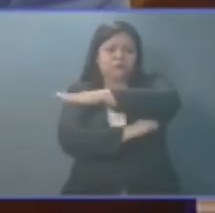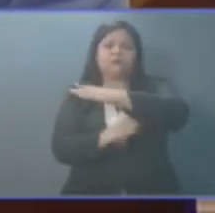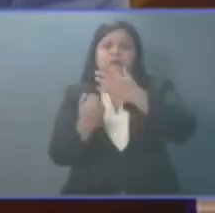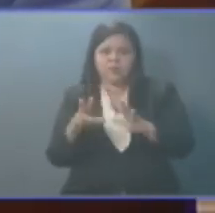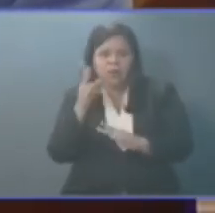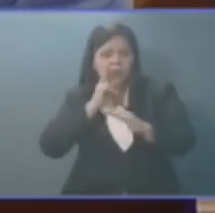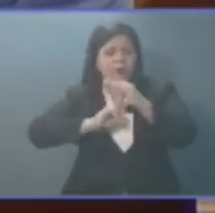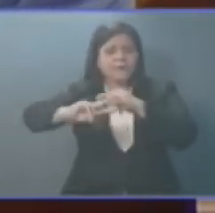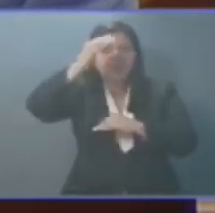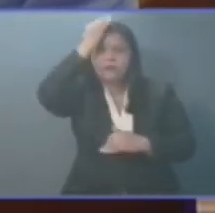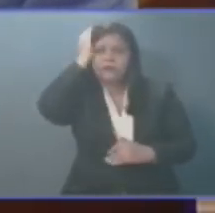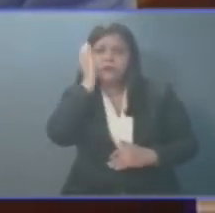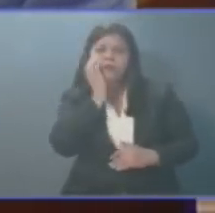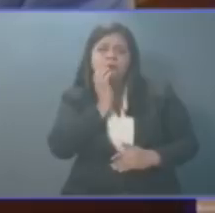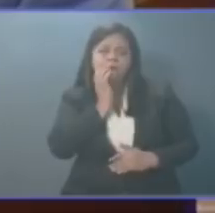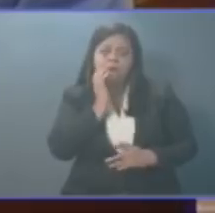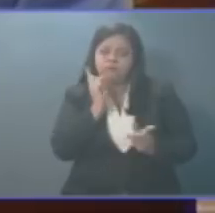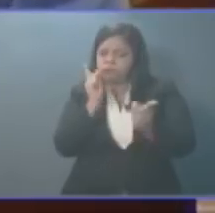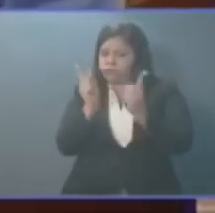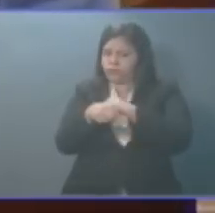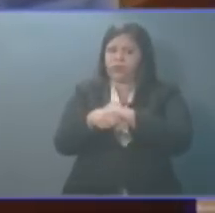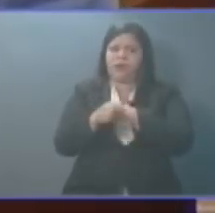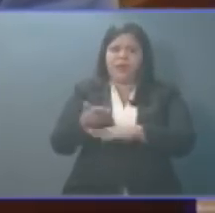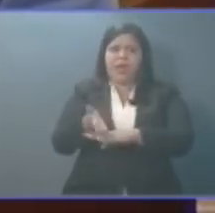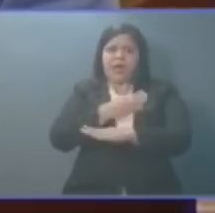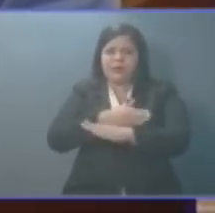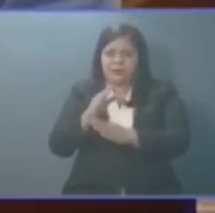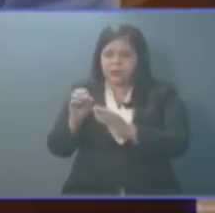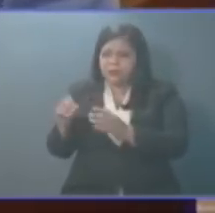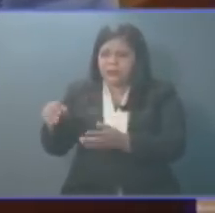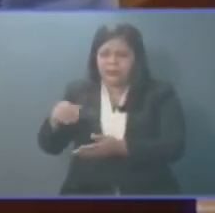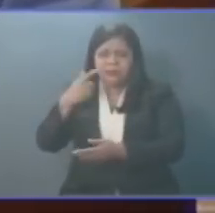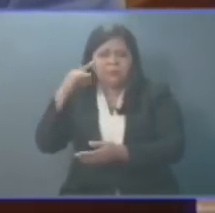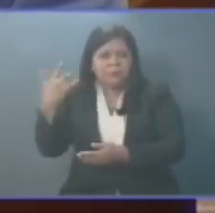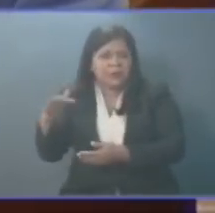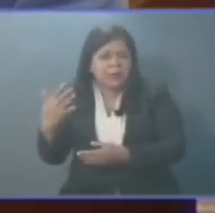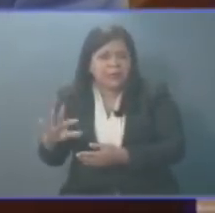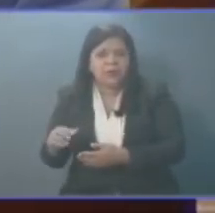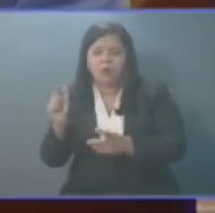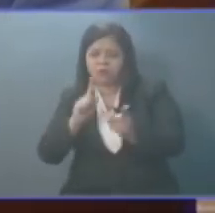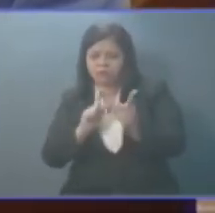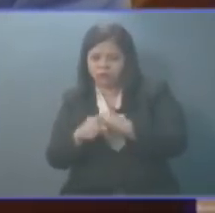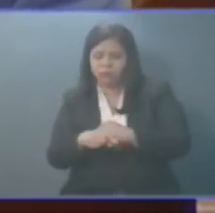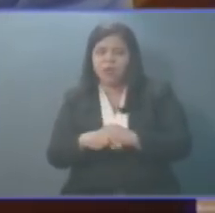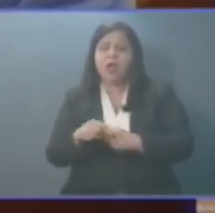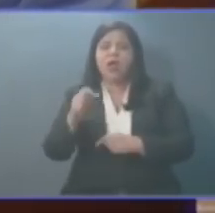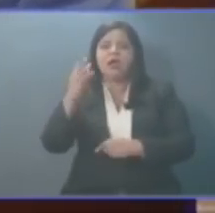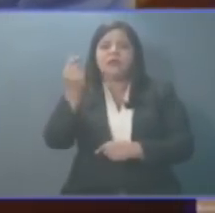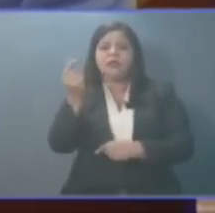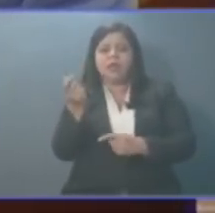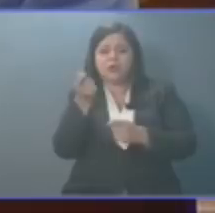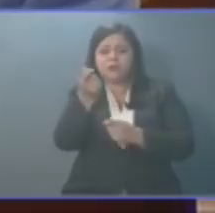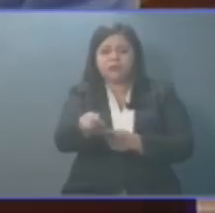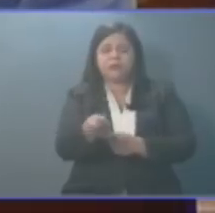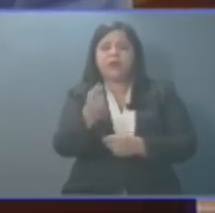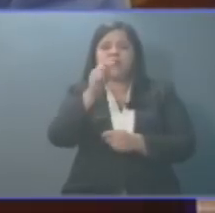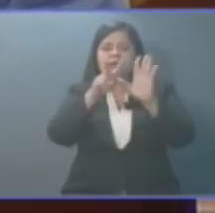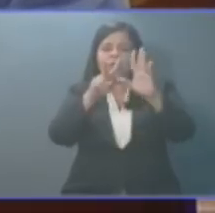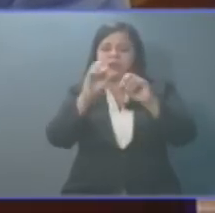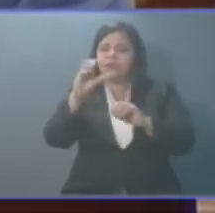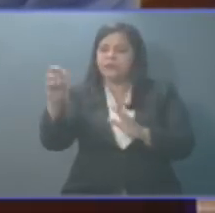Nayib Bukele cambió la vulnerabilidad por oportunidad. Con una inversión total de